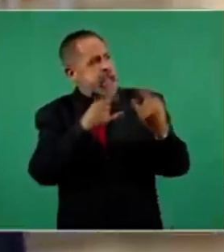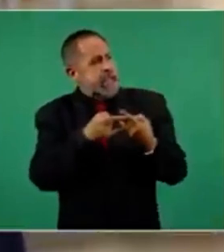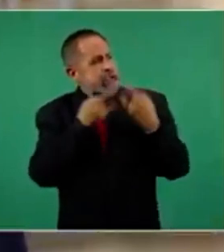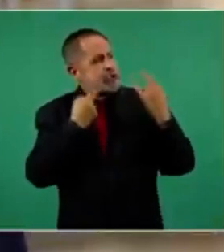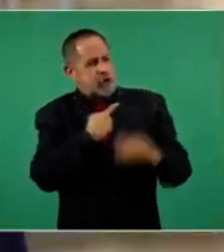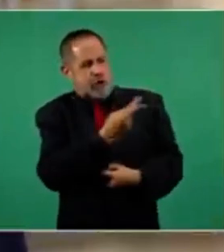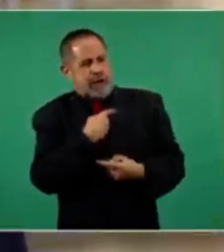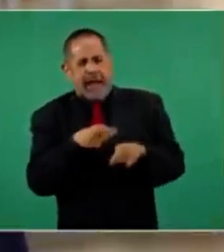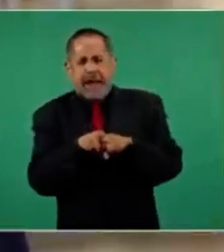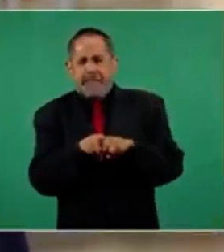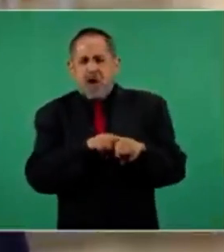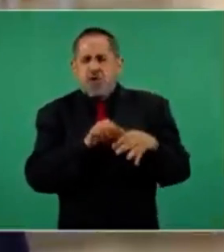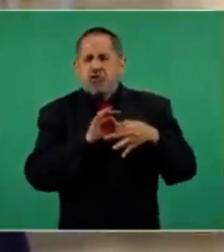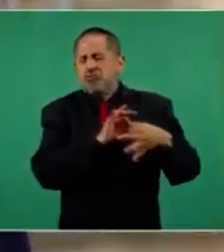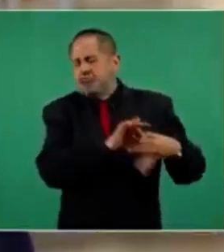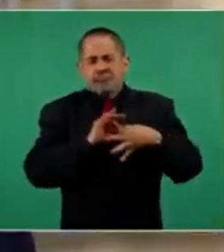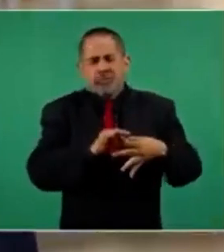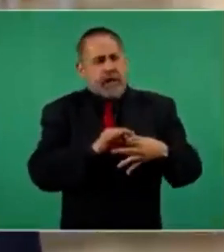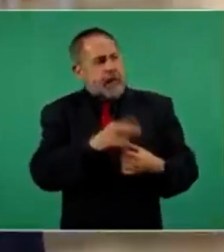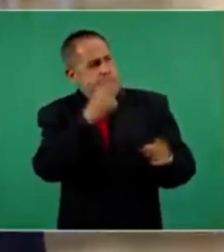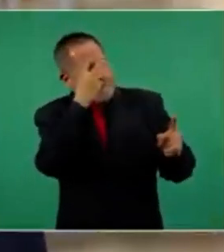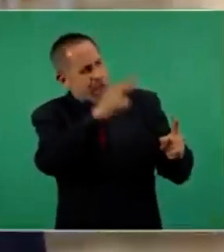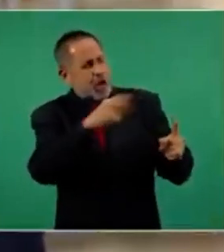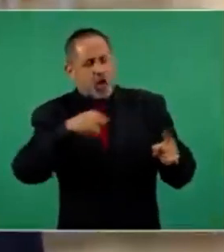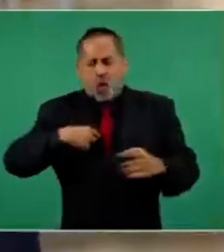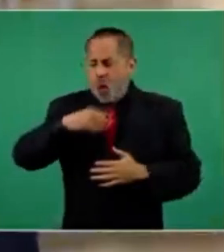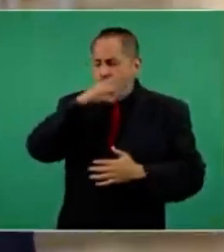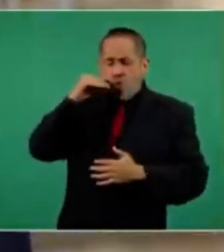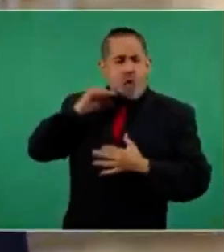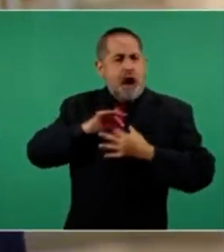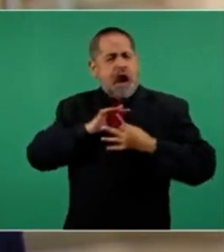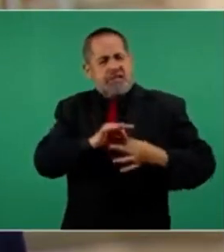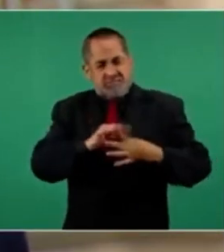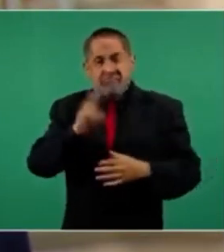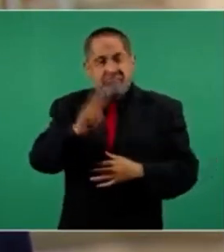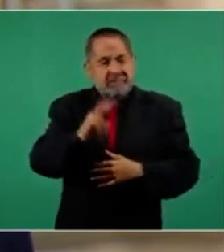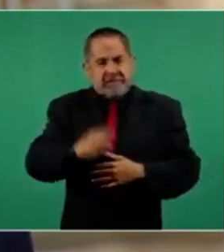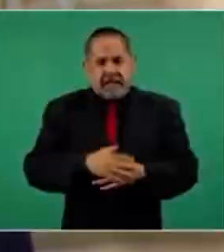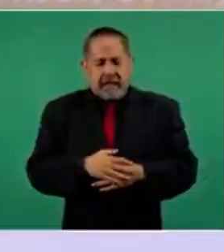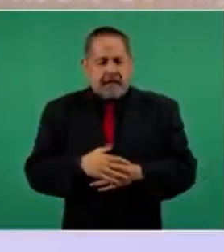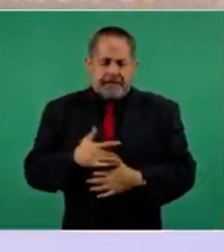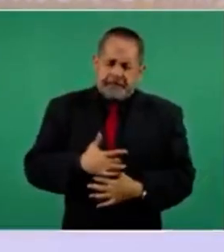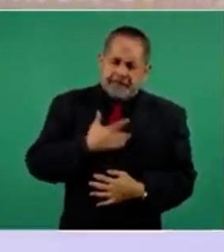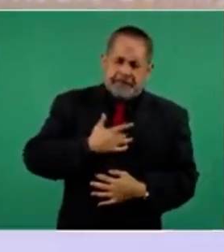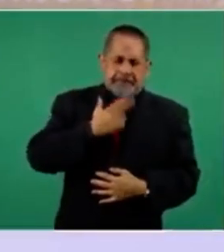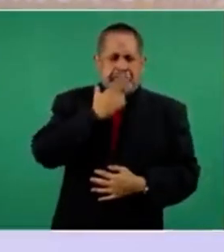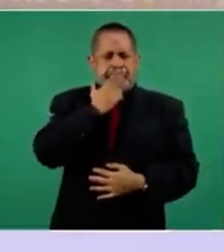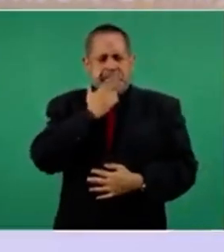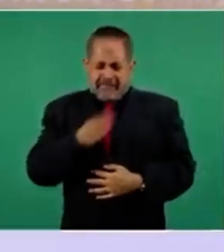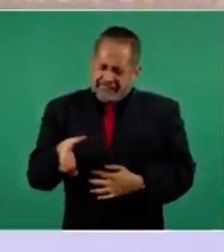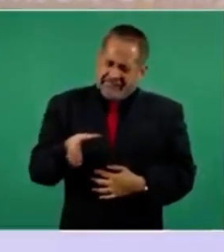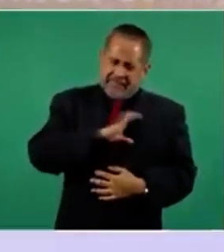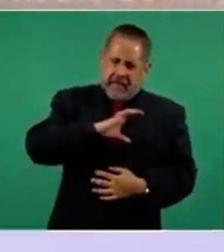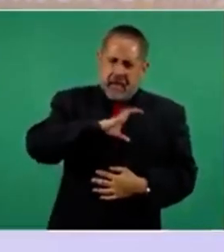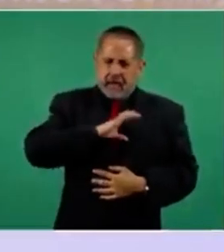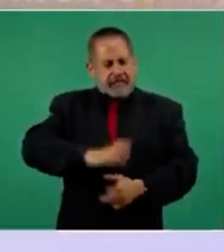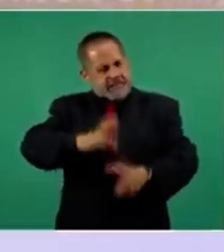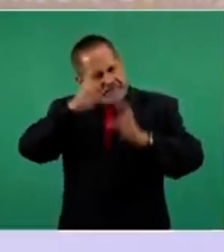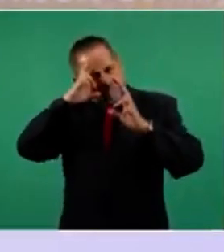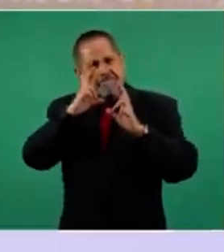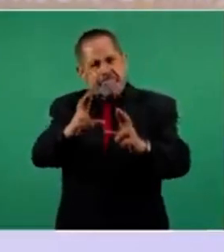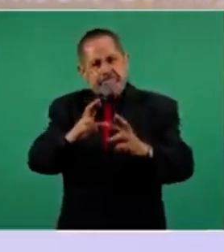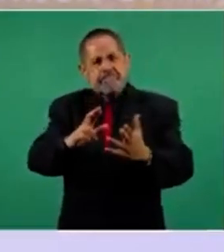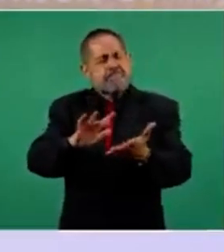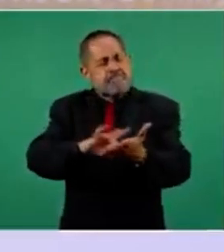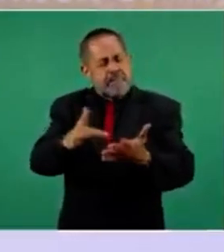hermandad existentes entre México y Cuba, una muestra genuina de aprecio, cariño y respeto que